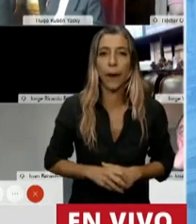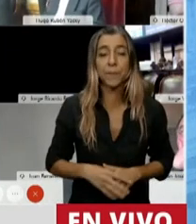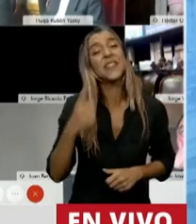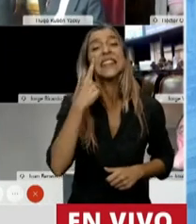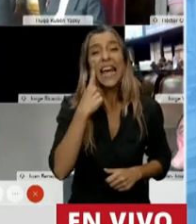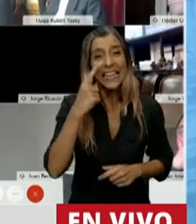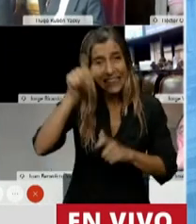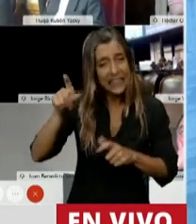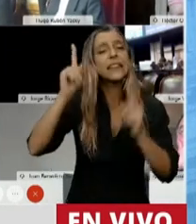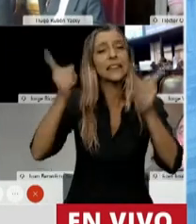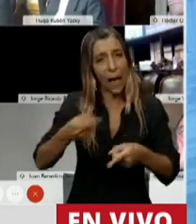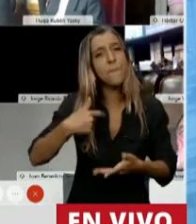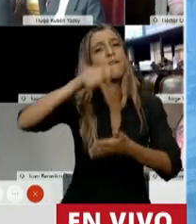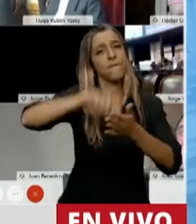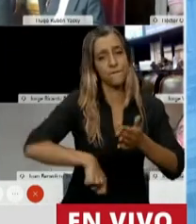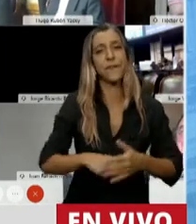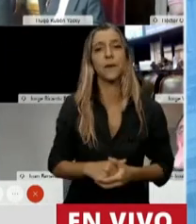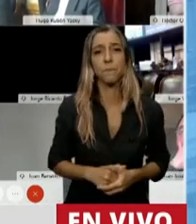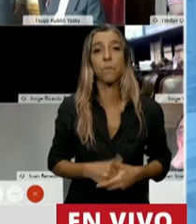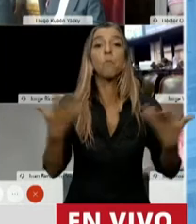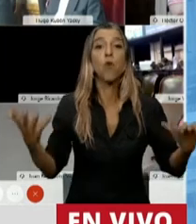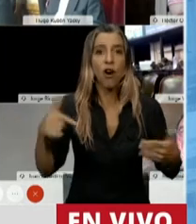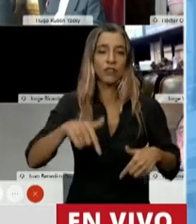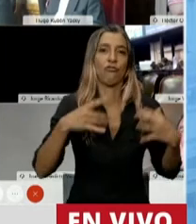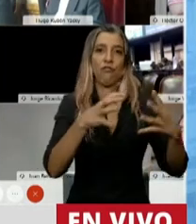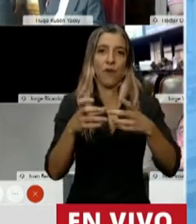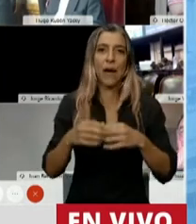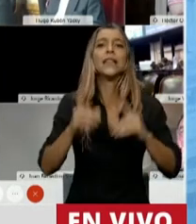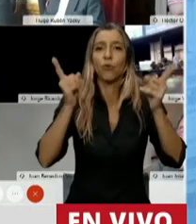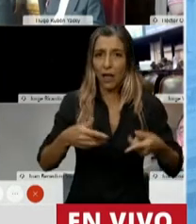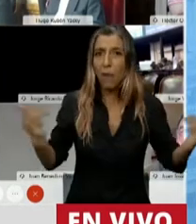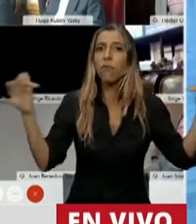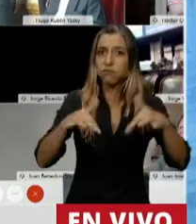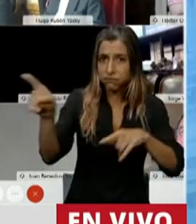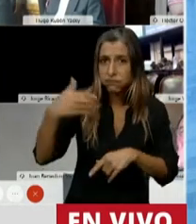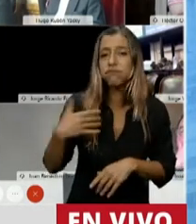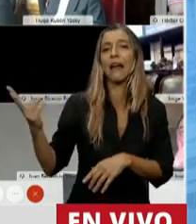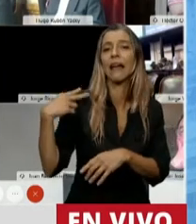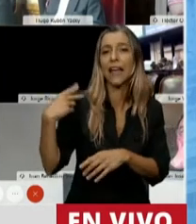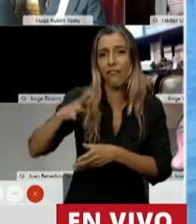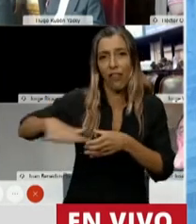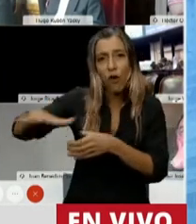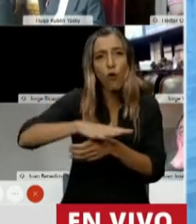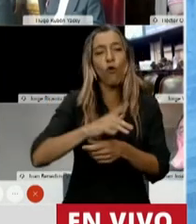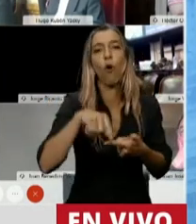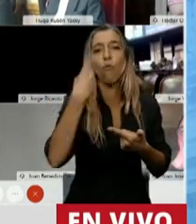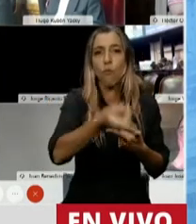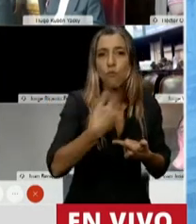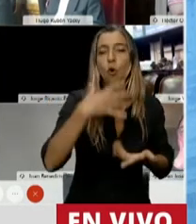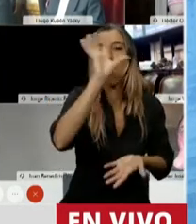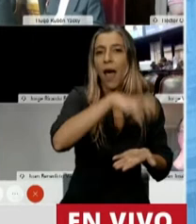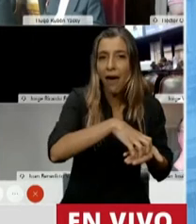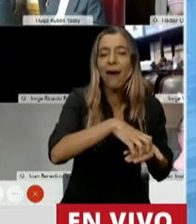acá, presidente. Hay jefes comunales, consejo deliberante que han apoyado